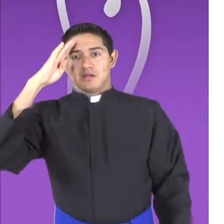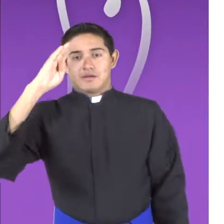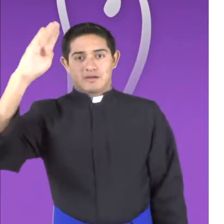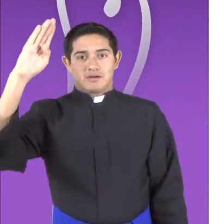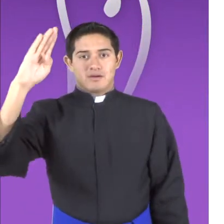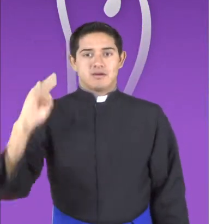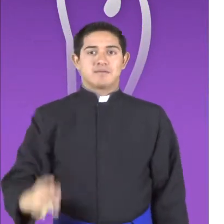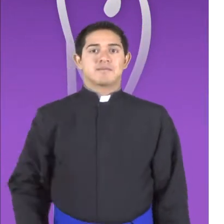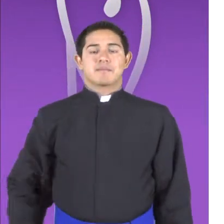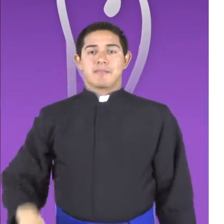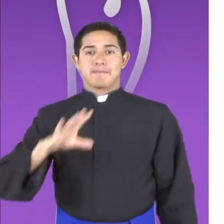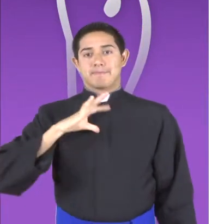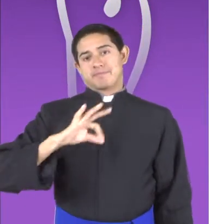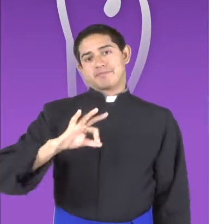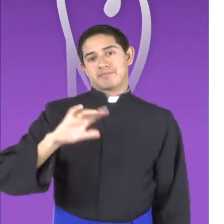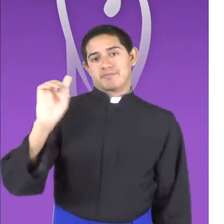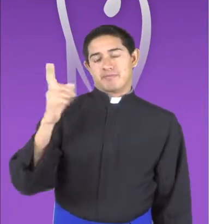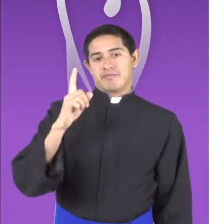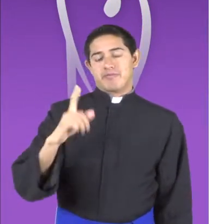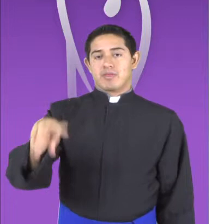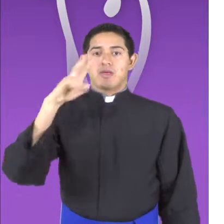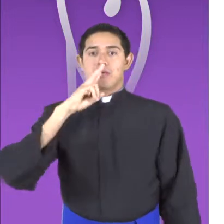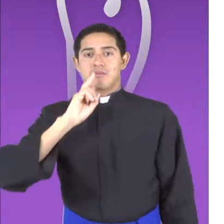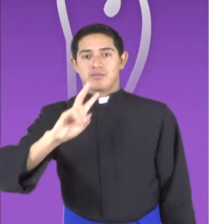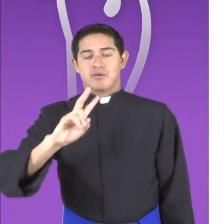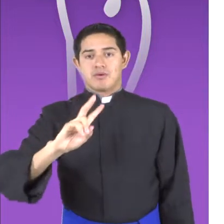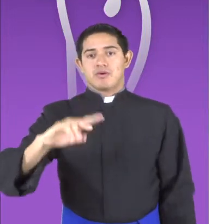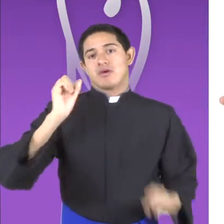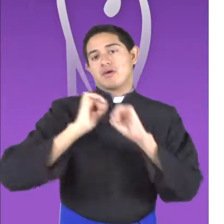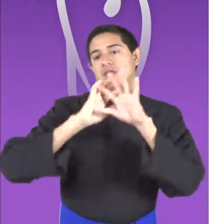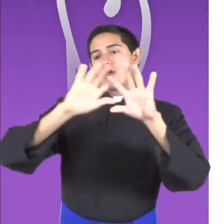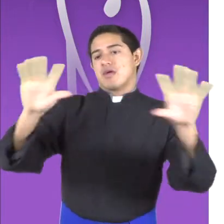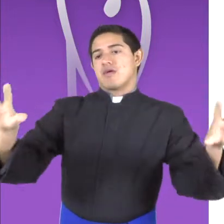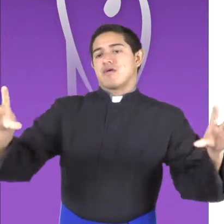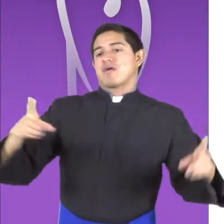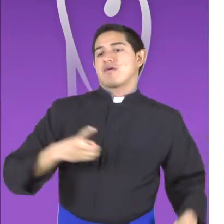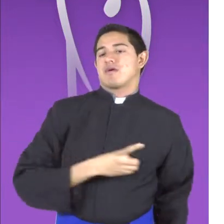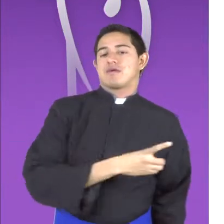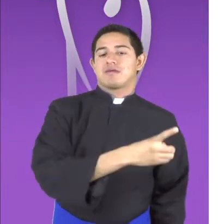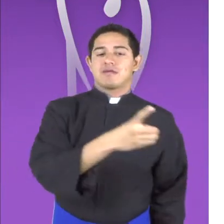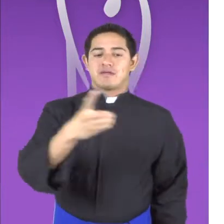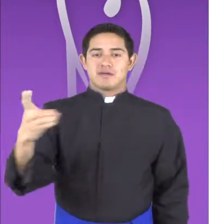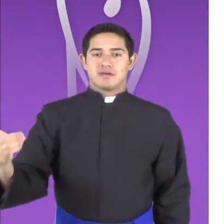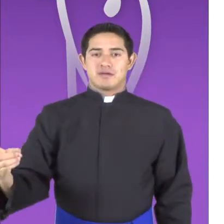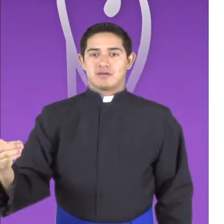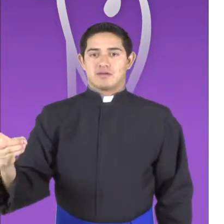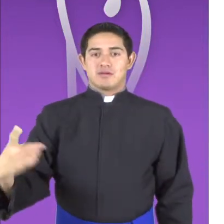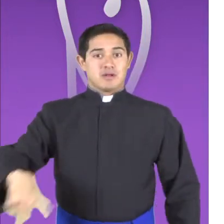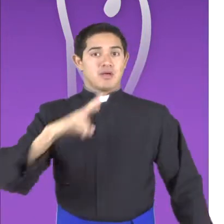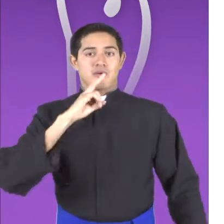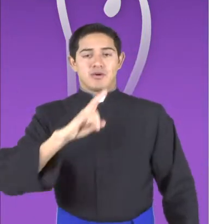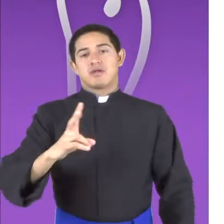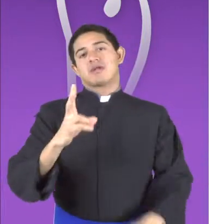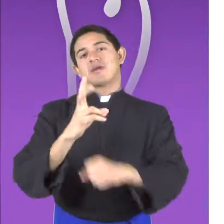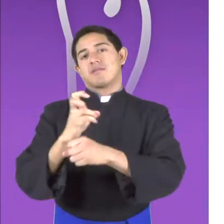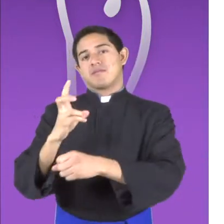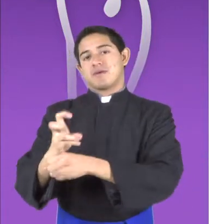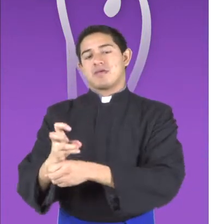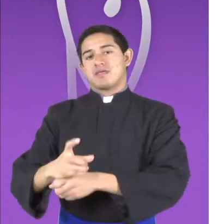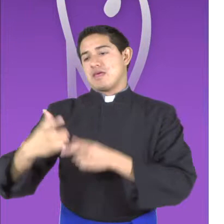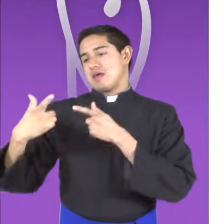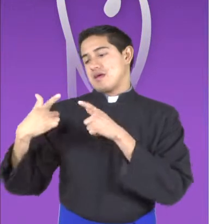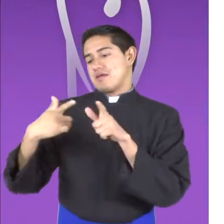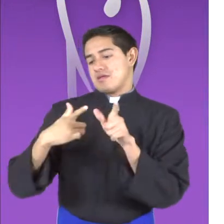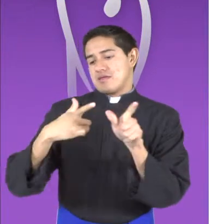Señor. Podemos ser esa voz que clama en el desierto, esa voz que invita